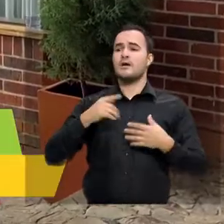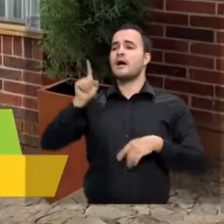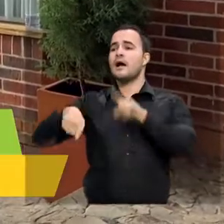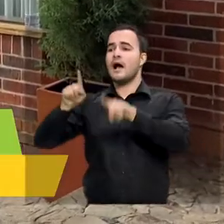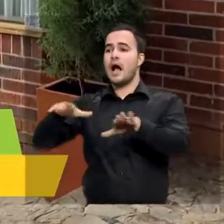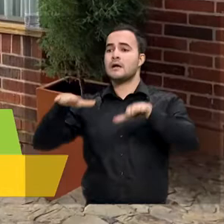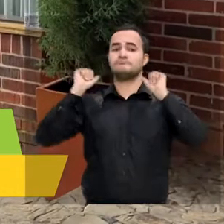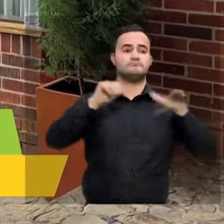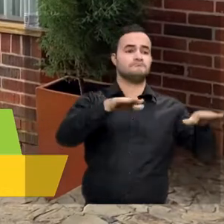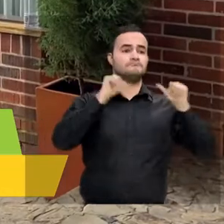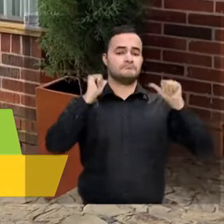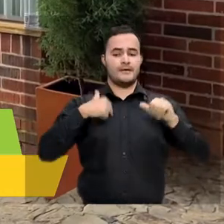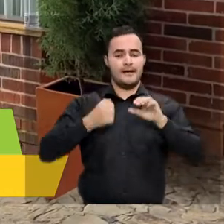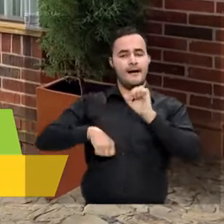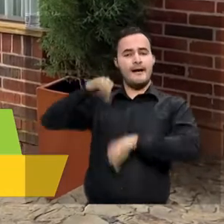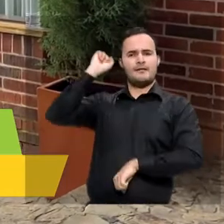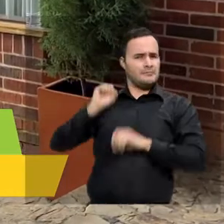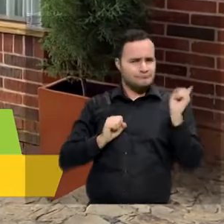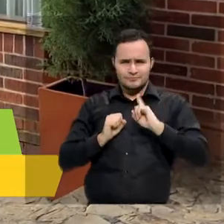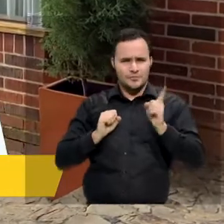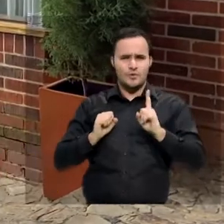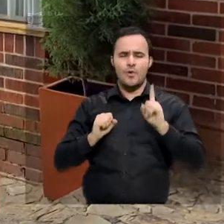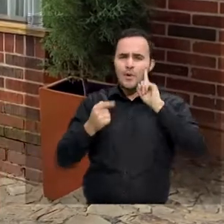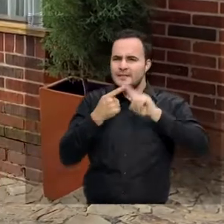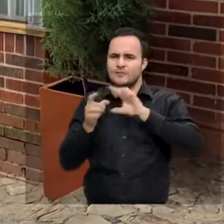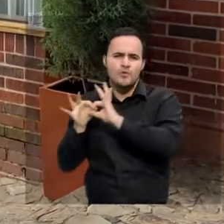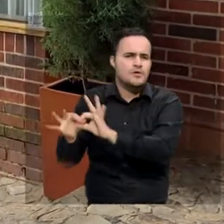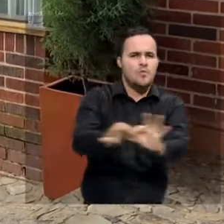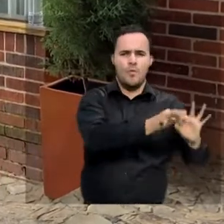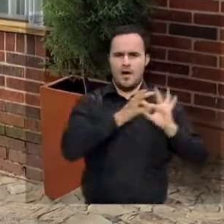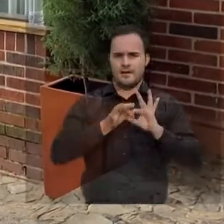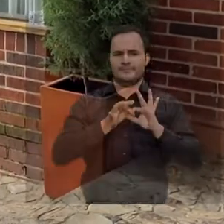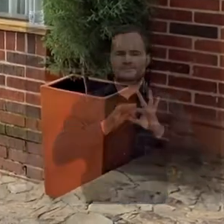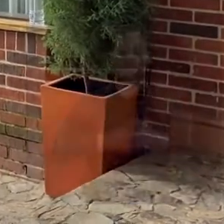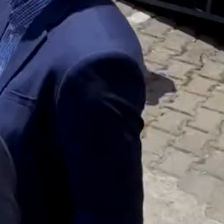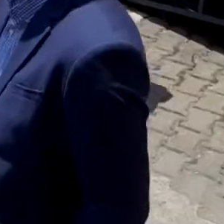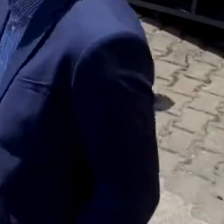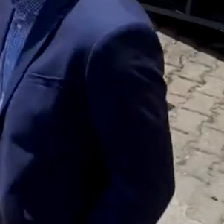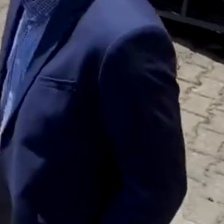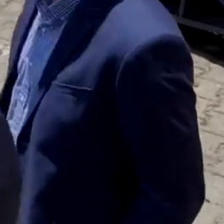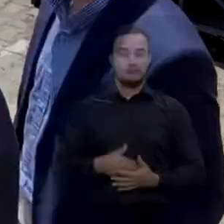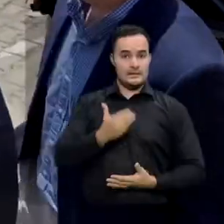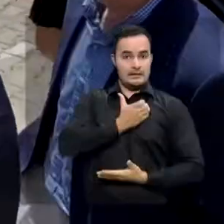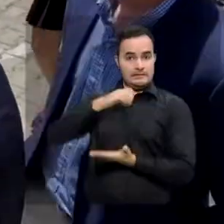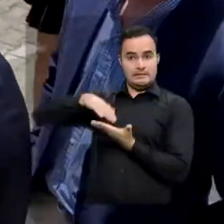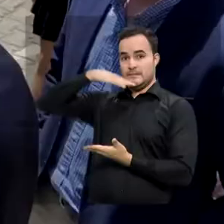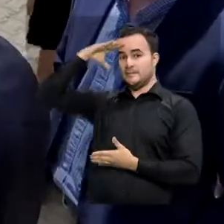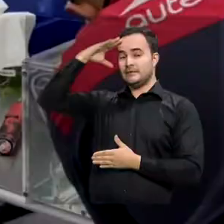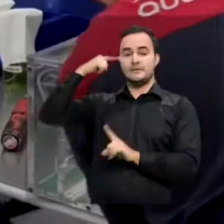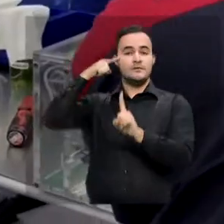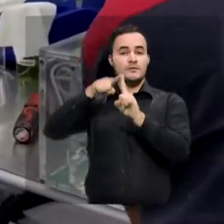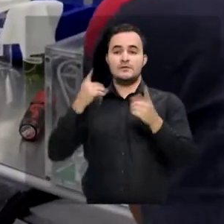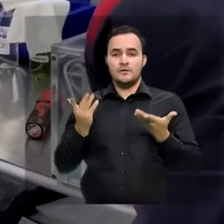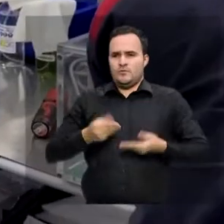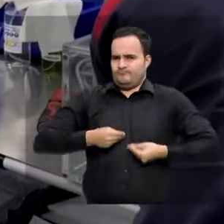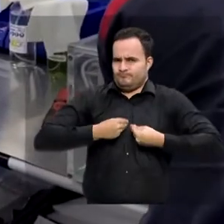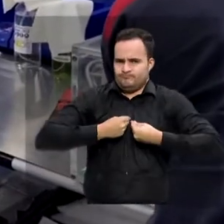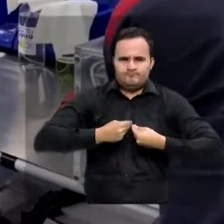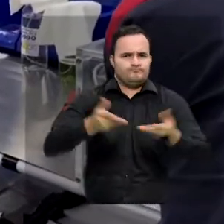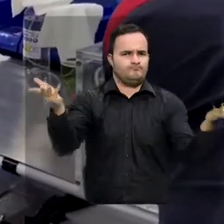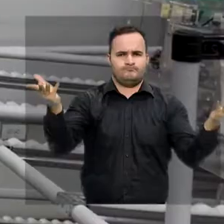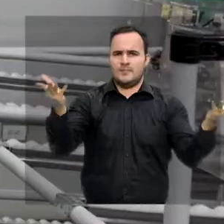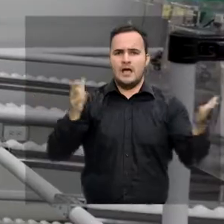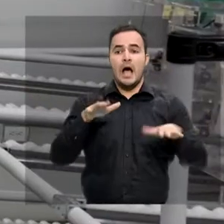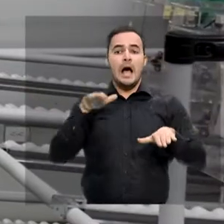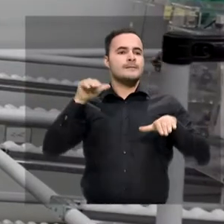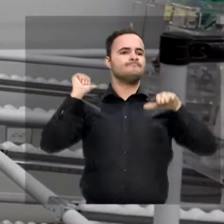unas ciudades y la pierden otras. Esta batalla la ganamos todos o la perdemos todos. La Alcaldía de Medellín no escatima